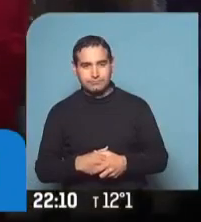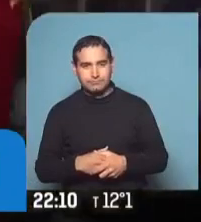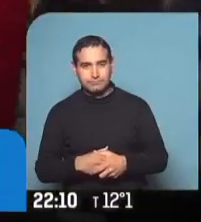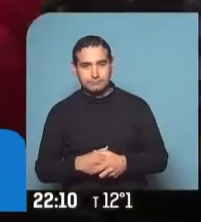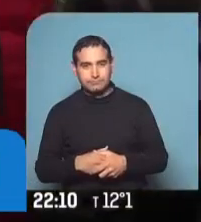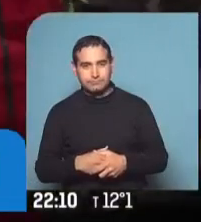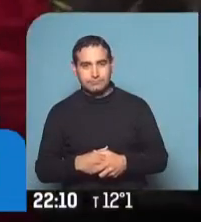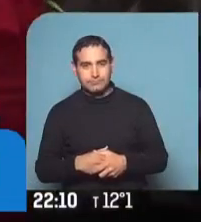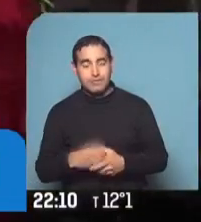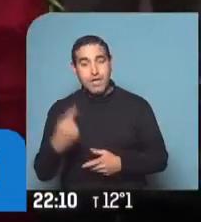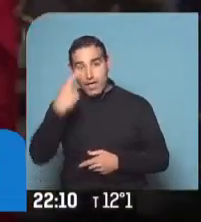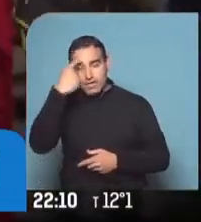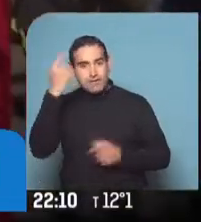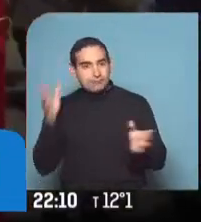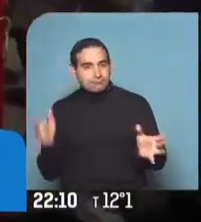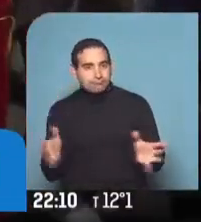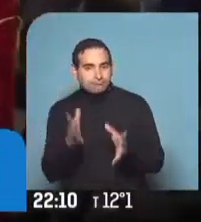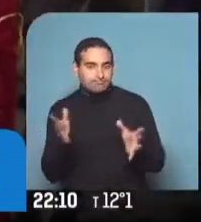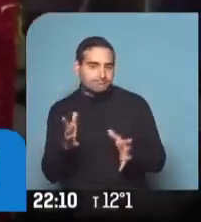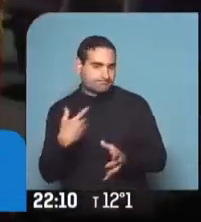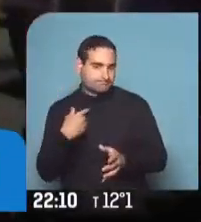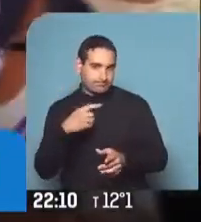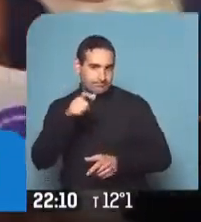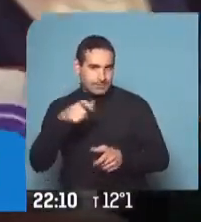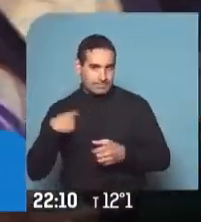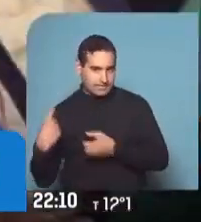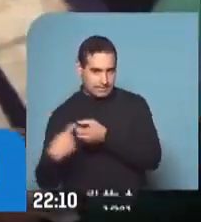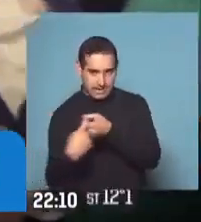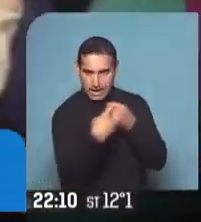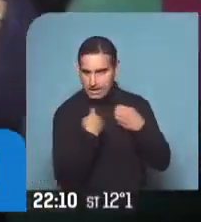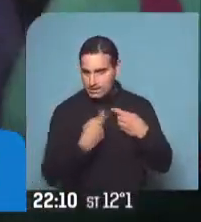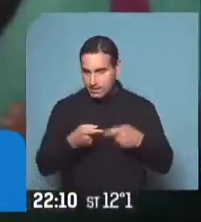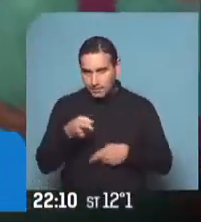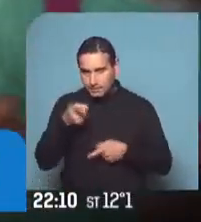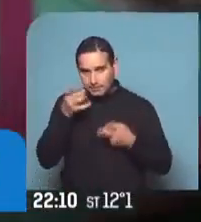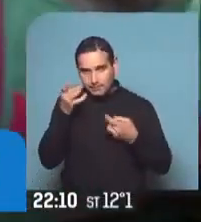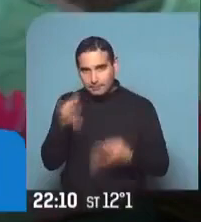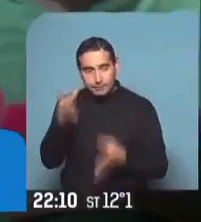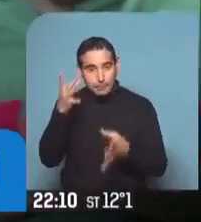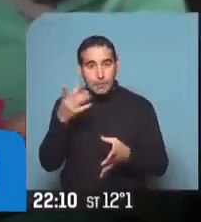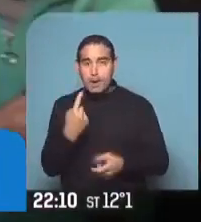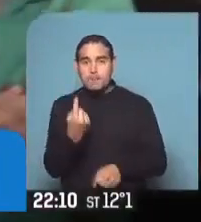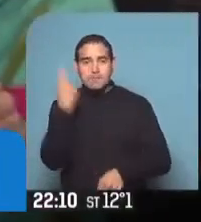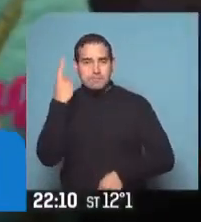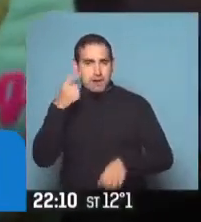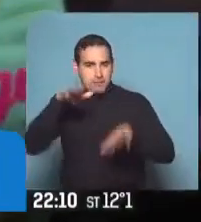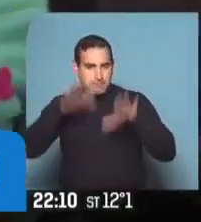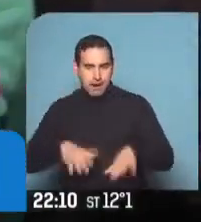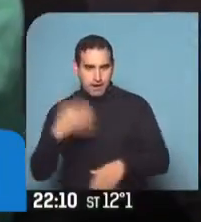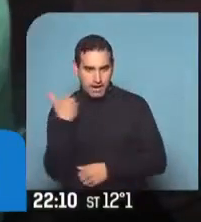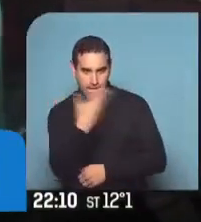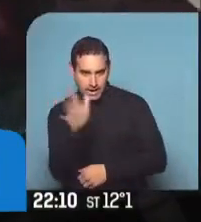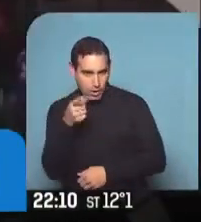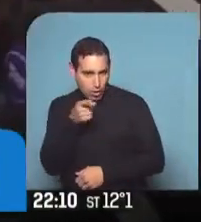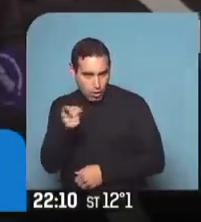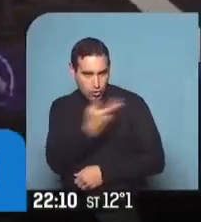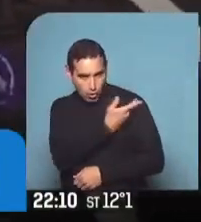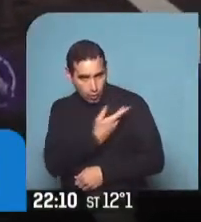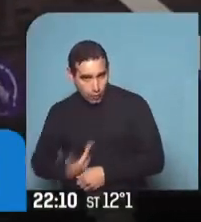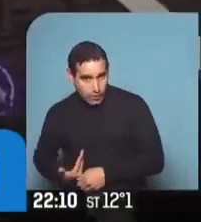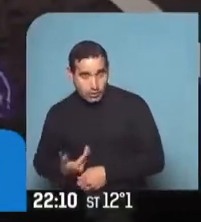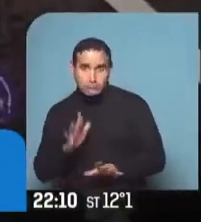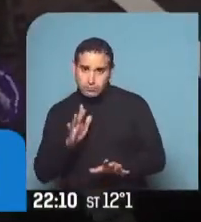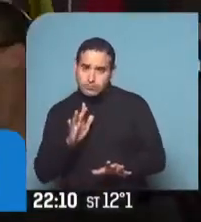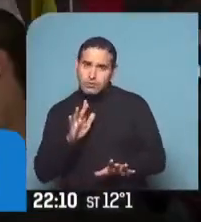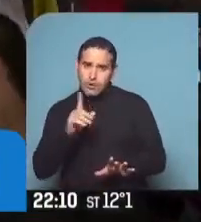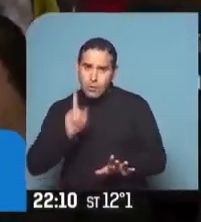La iniciativa, resistida por los sindicatos, fue motivo del primer paro general contra el gobierno. Sin embargo, de acuerdo a los